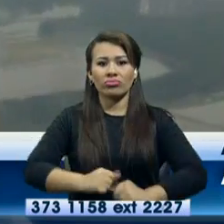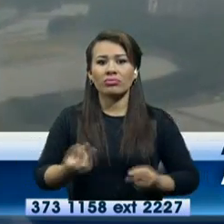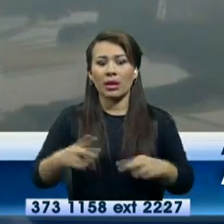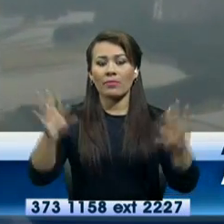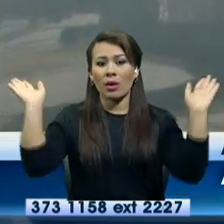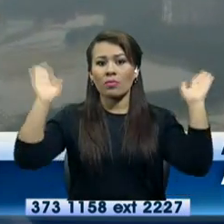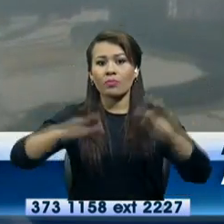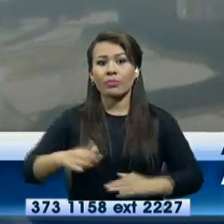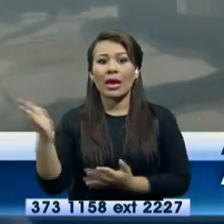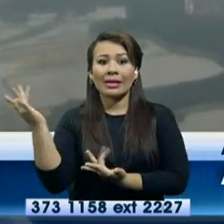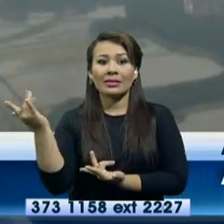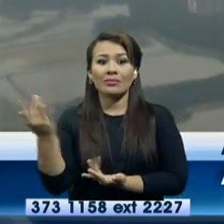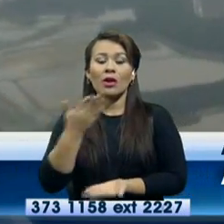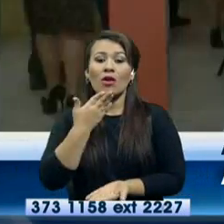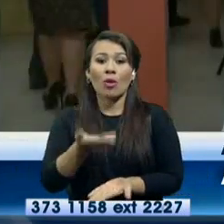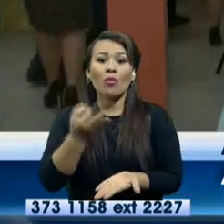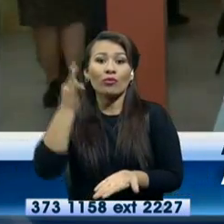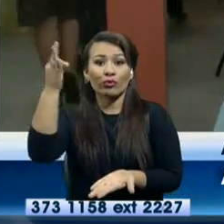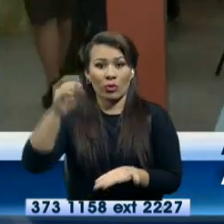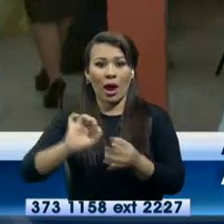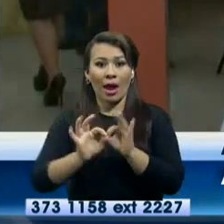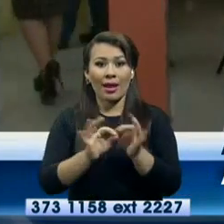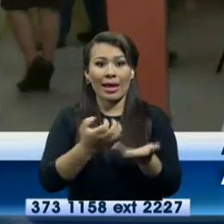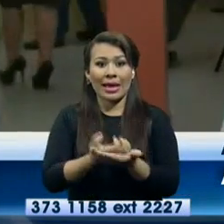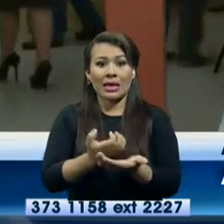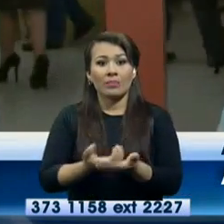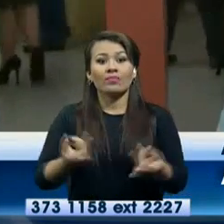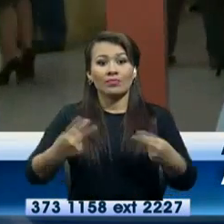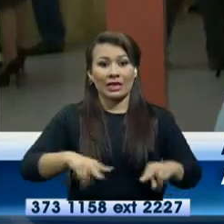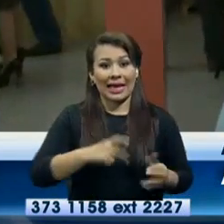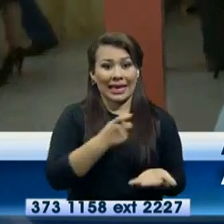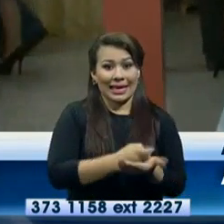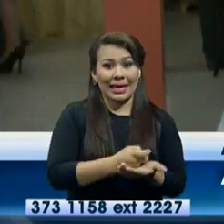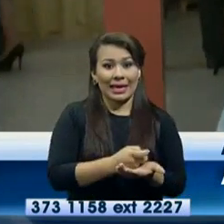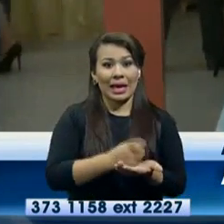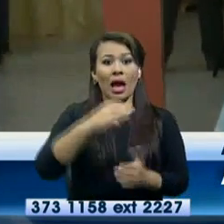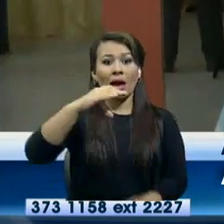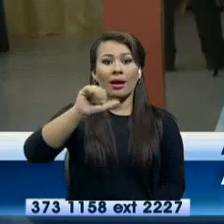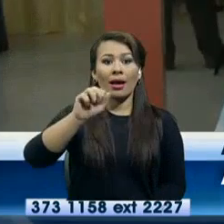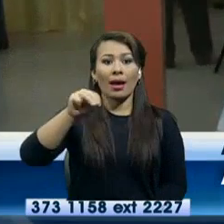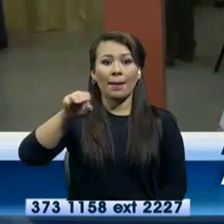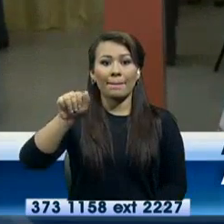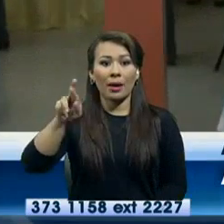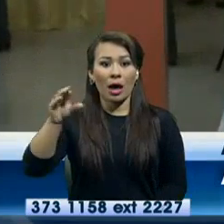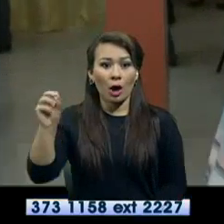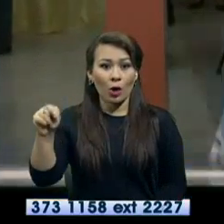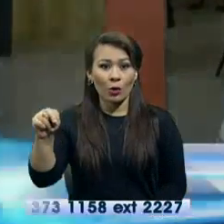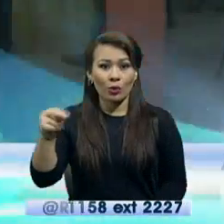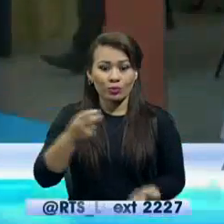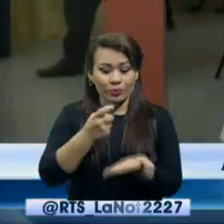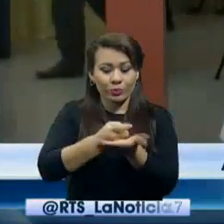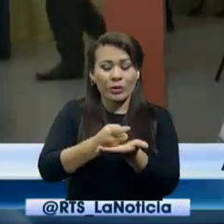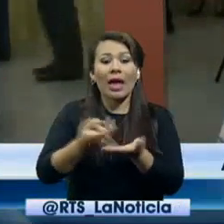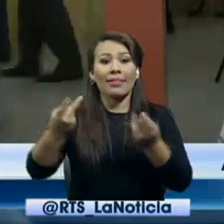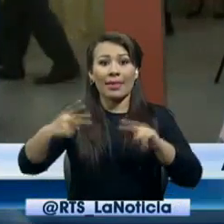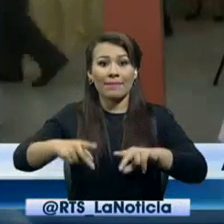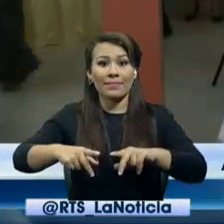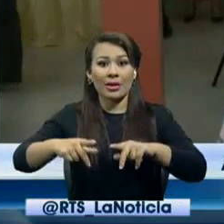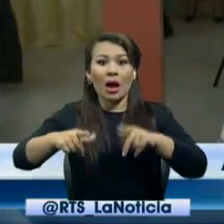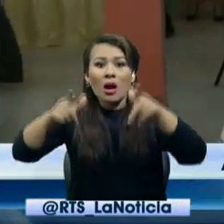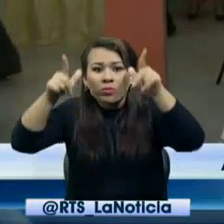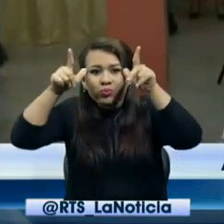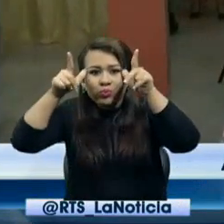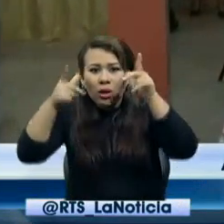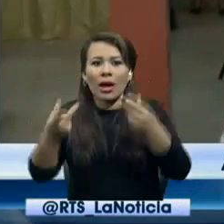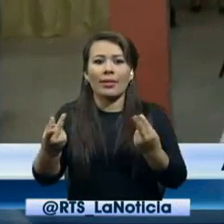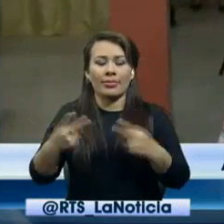la reactivación de su economía. Además del sector camaronero, el sector agrícola y el sector ganadero, que son piezas